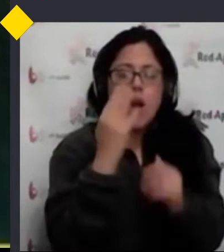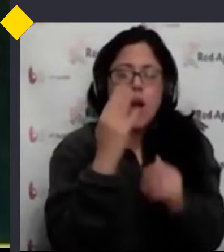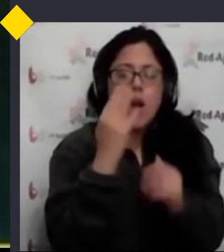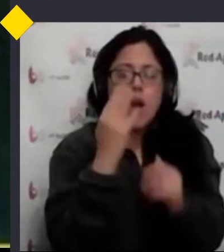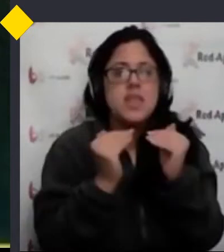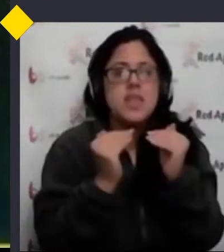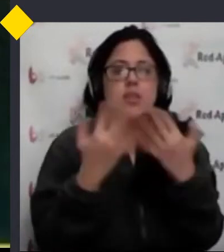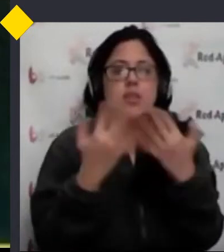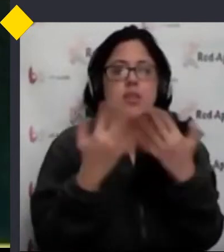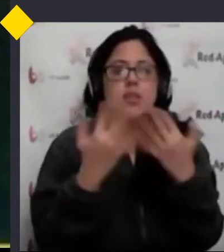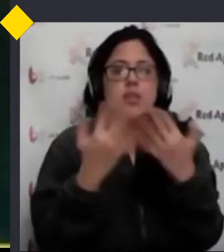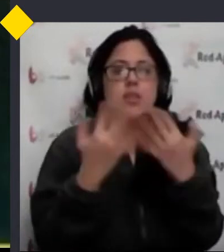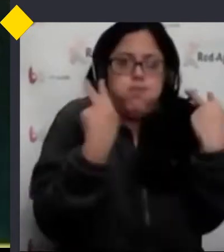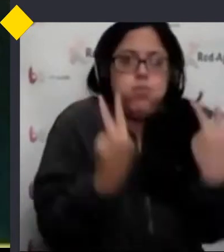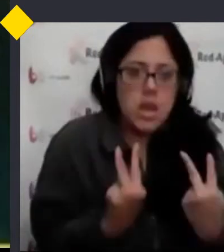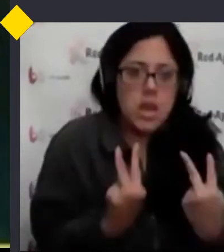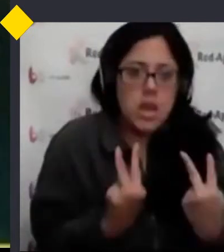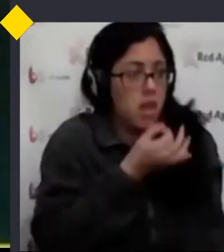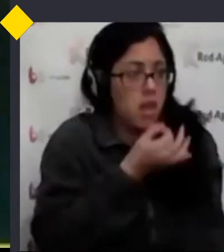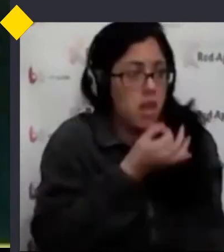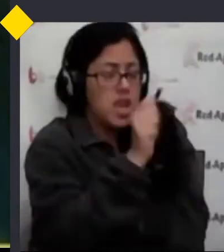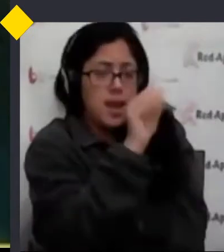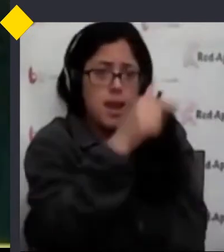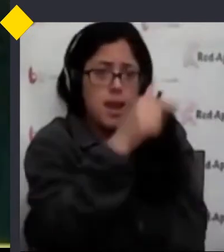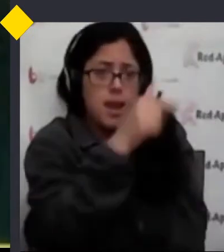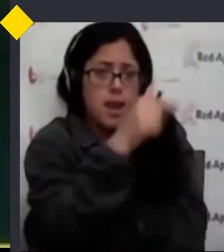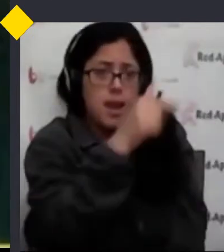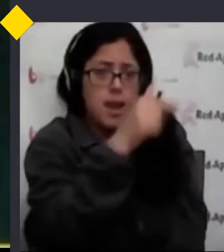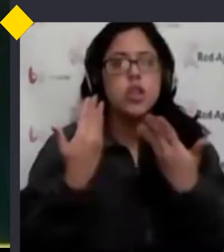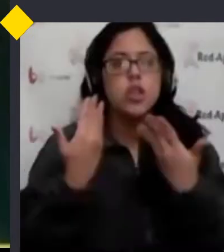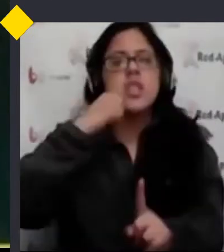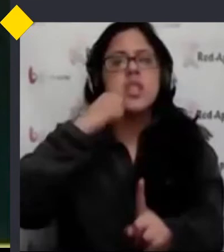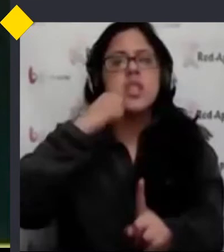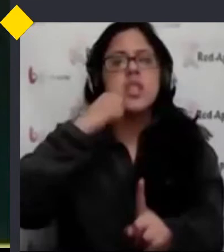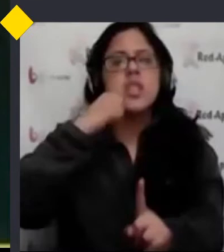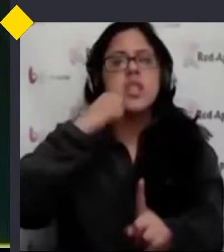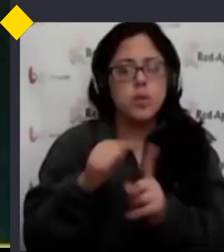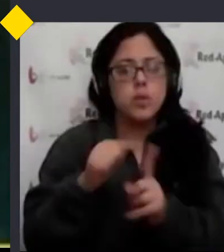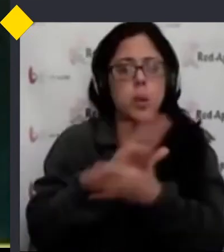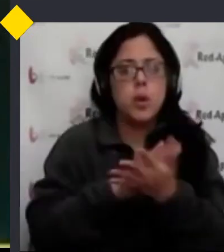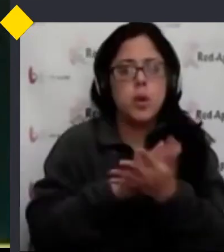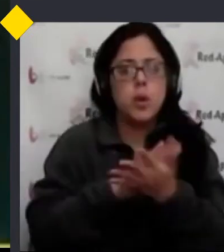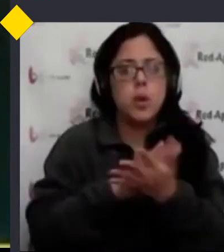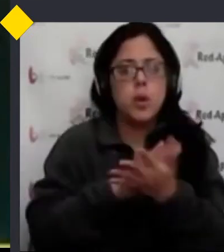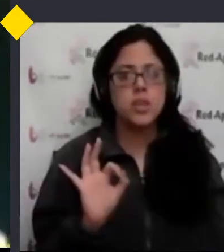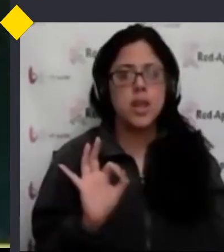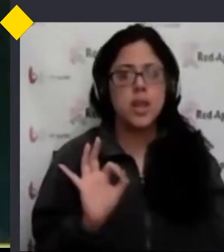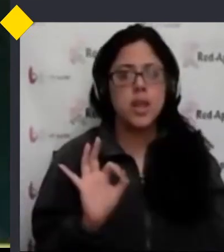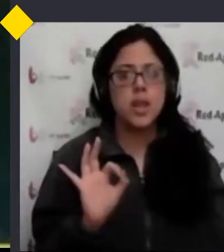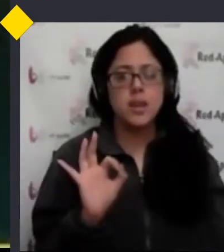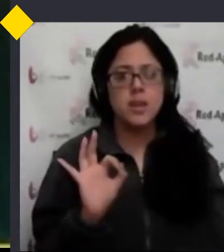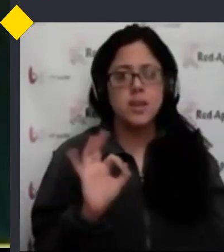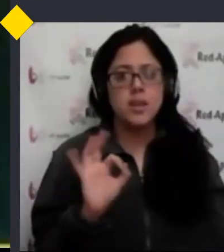closet. Entonces eso hace difícil poner metas, como en el caso de las cuotas, por ejemplo, que se ponen en algunos